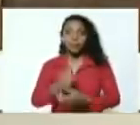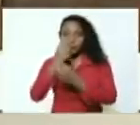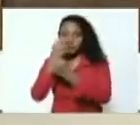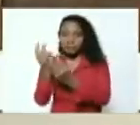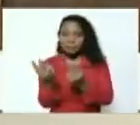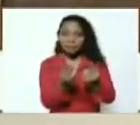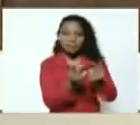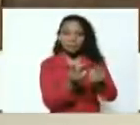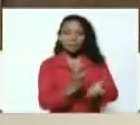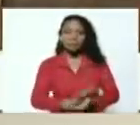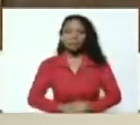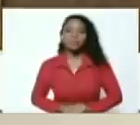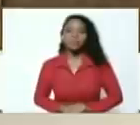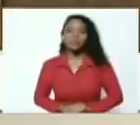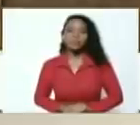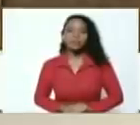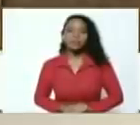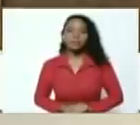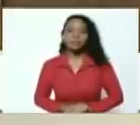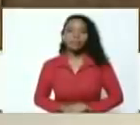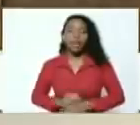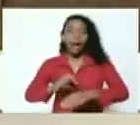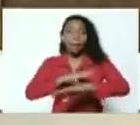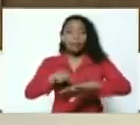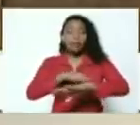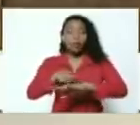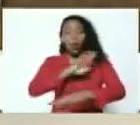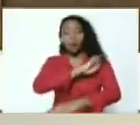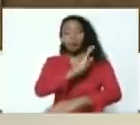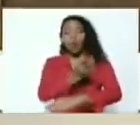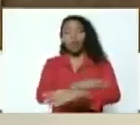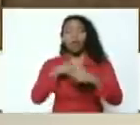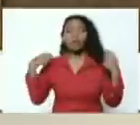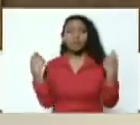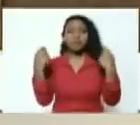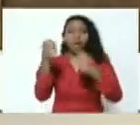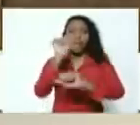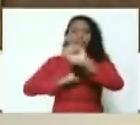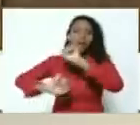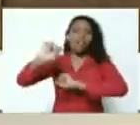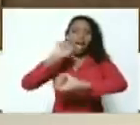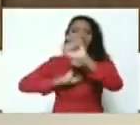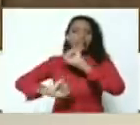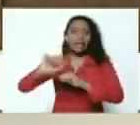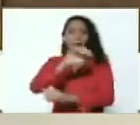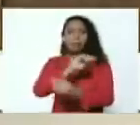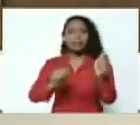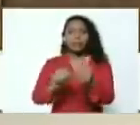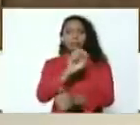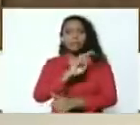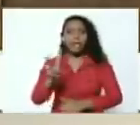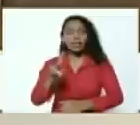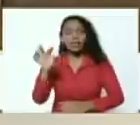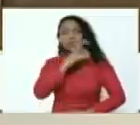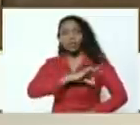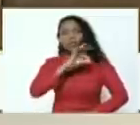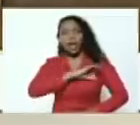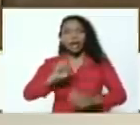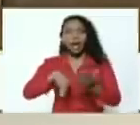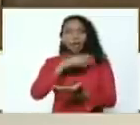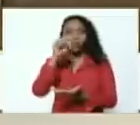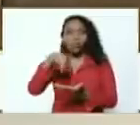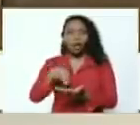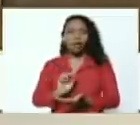Bienvenida. El ministro del Poder Popular para la Defensa y vicepresidente de Soberanía